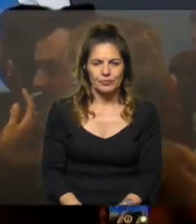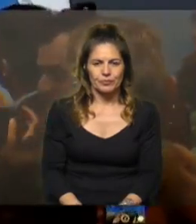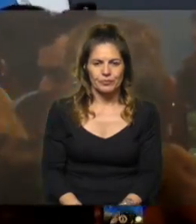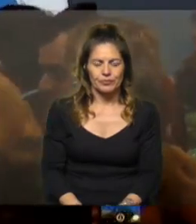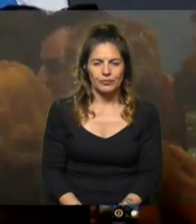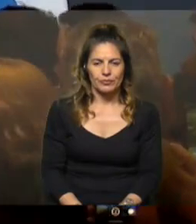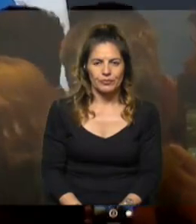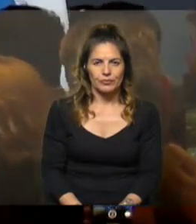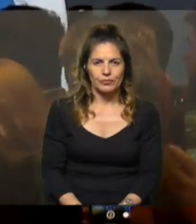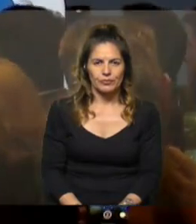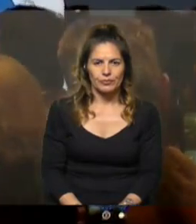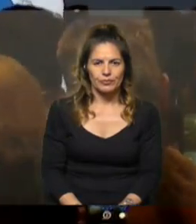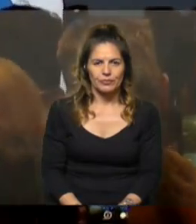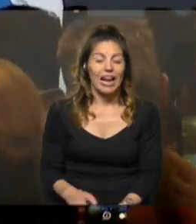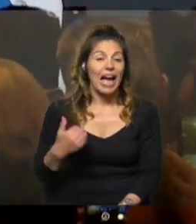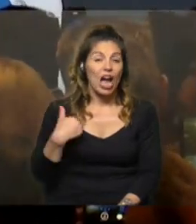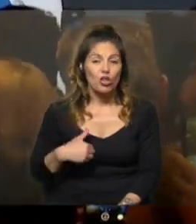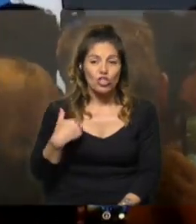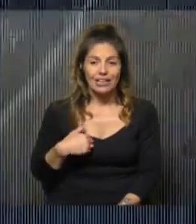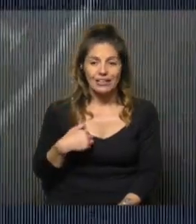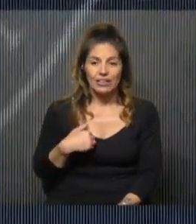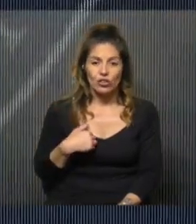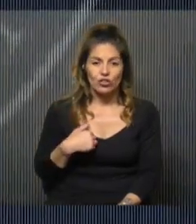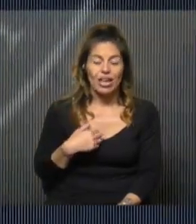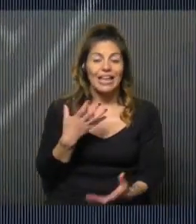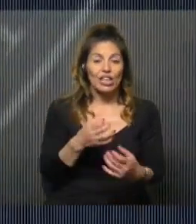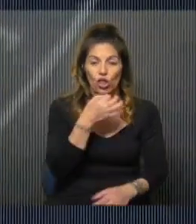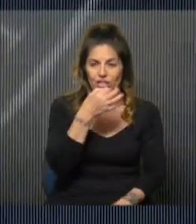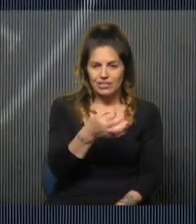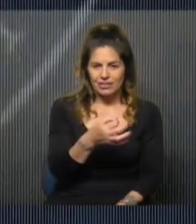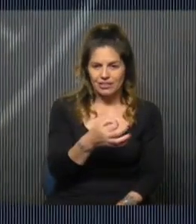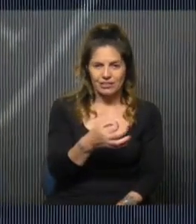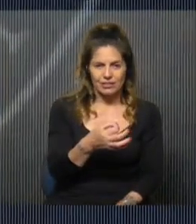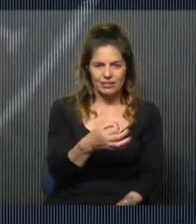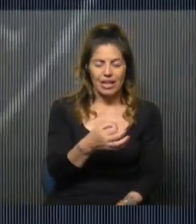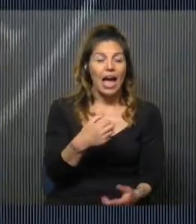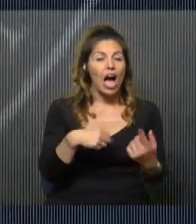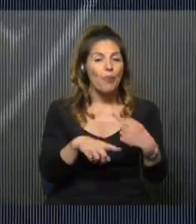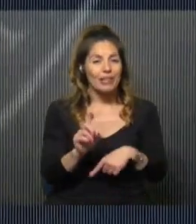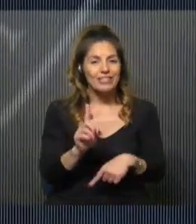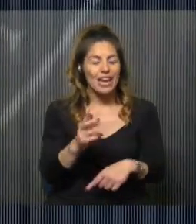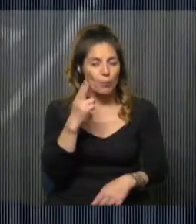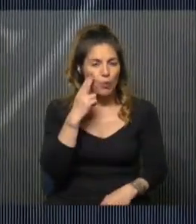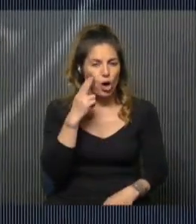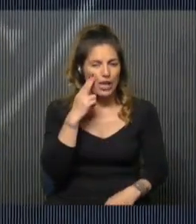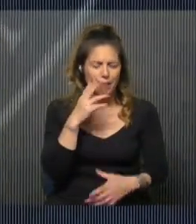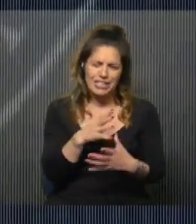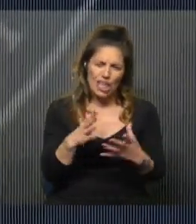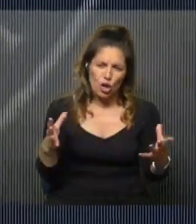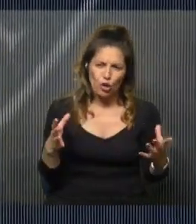otra a los argentinos quiero decirles que a pesar de los problemas